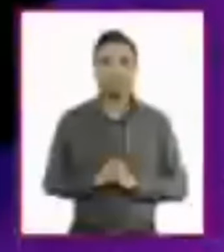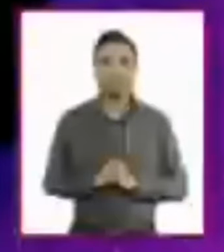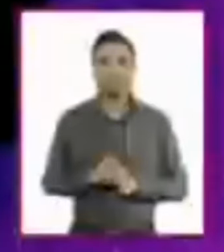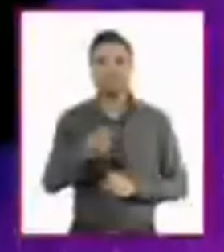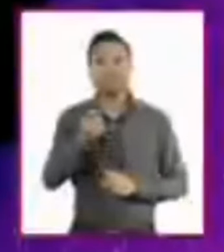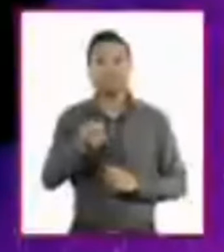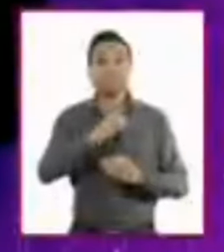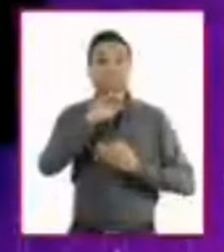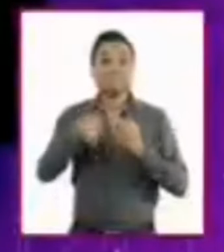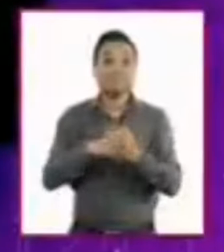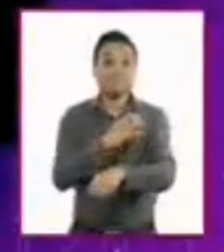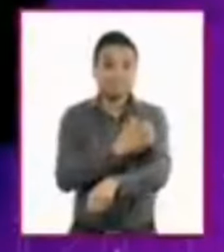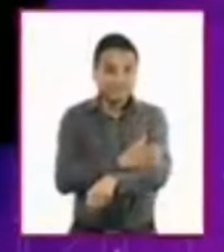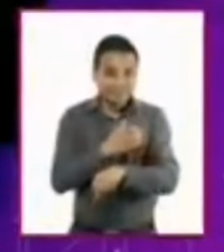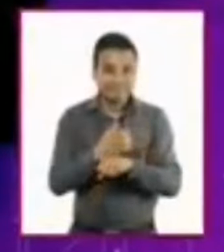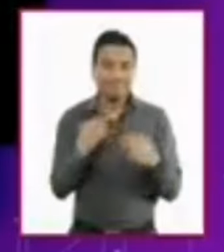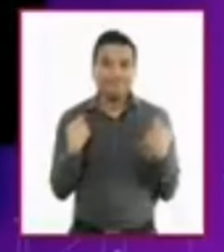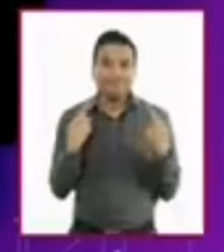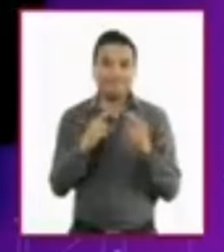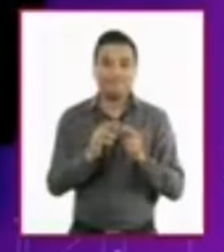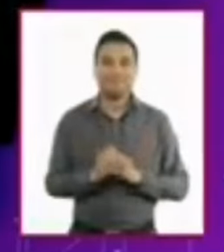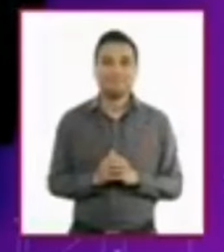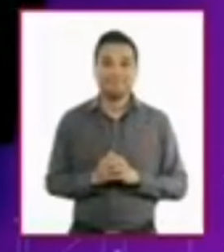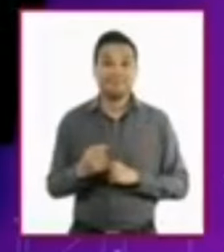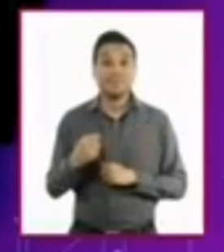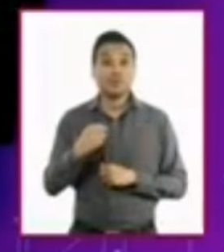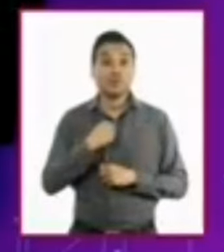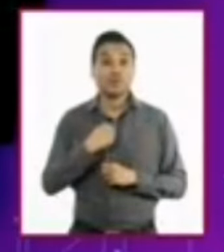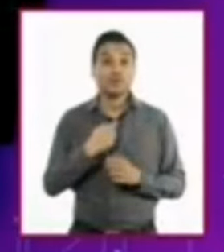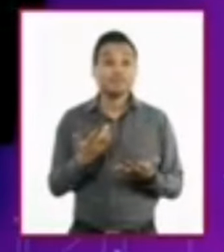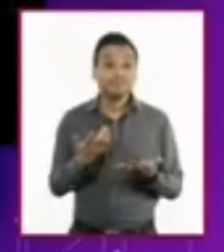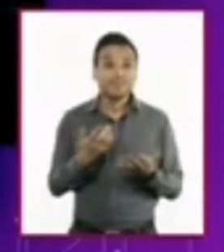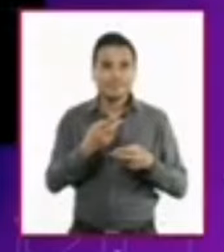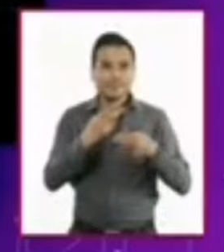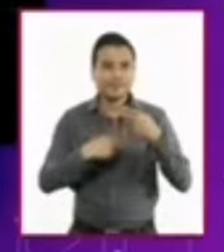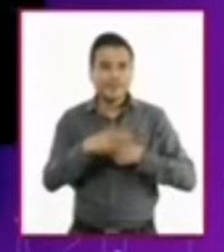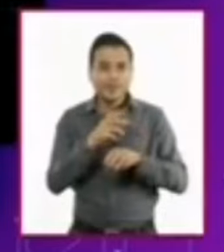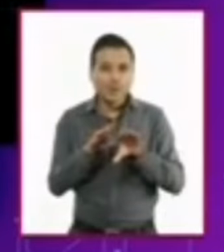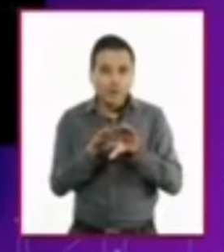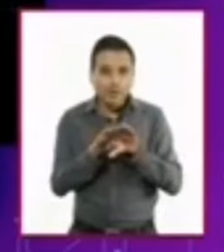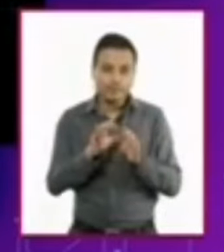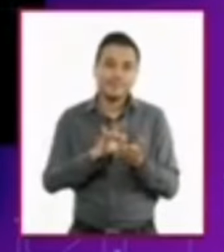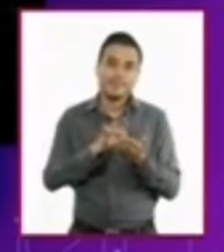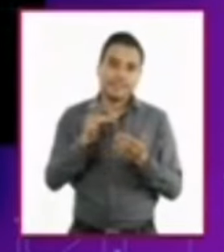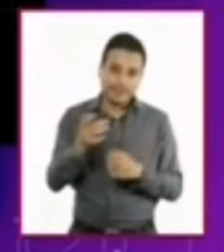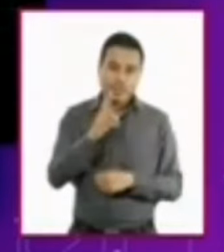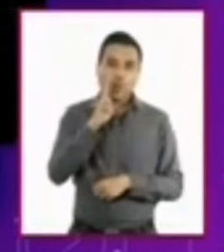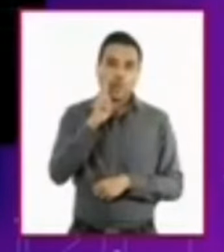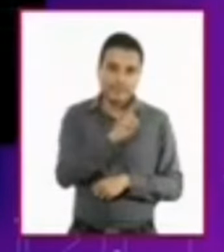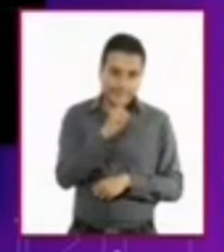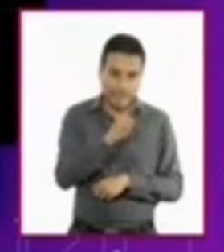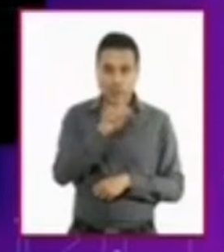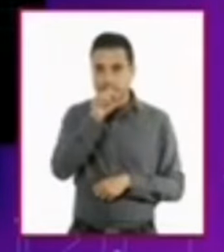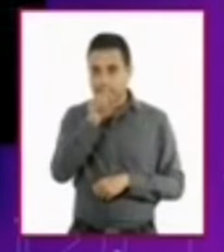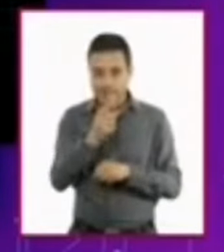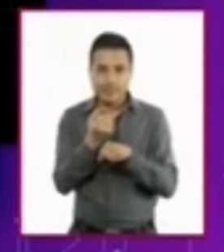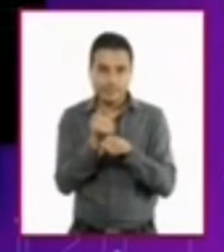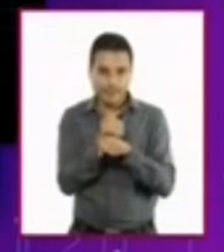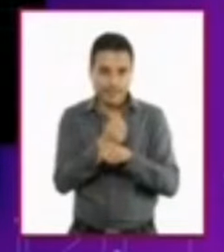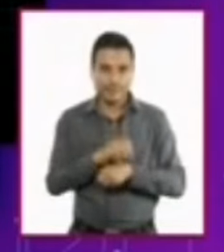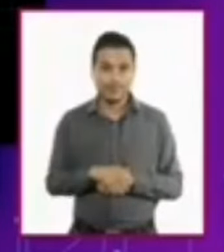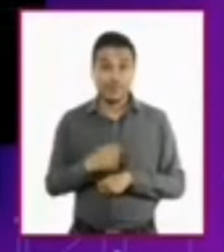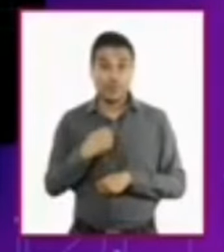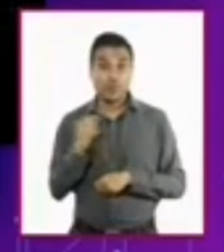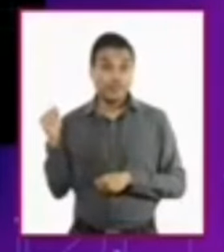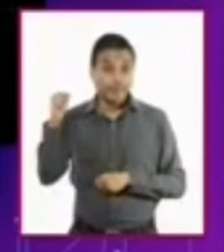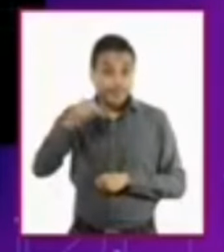Saludos a todos mis compañeros y maestros. Yo llegué aquí con el oxígeno, además de la hemoglobina, y, aunque vengo de paso, me detendré